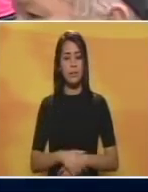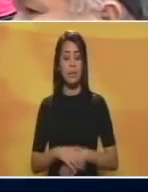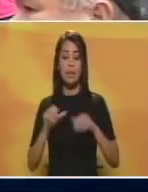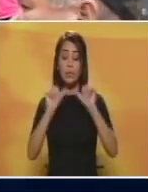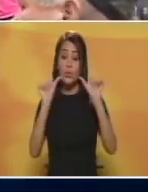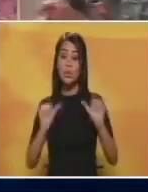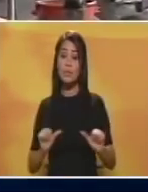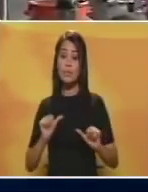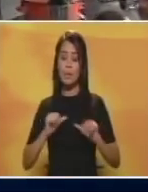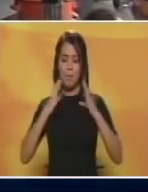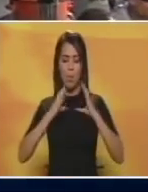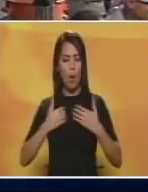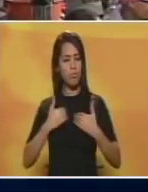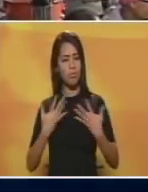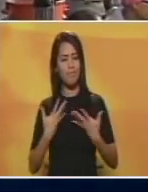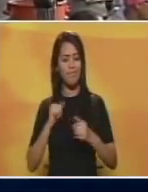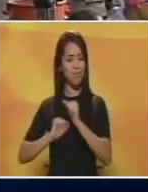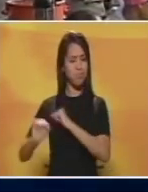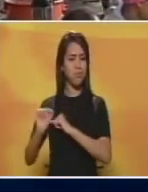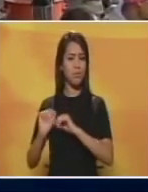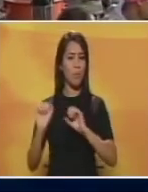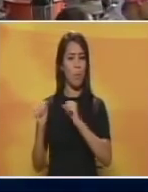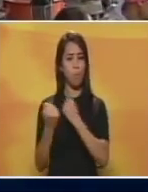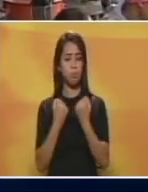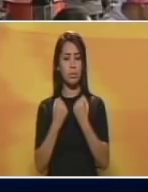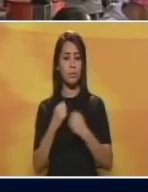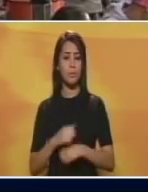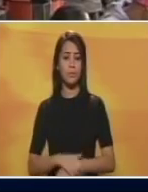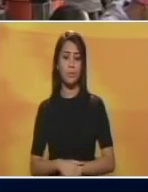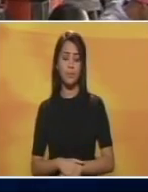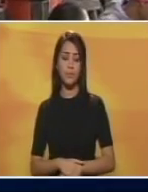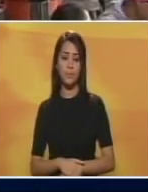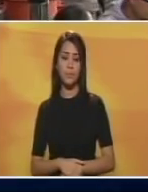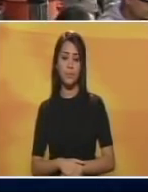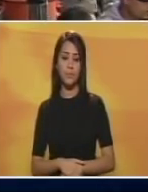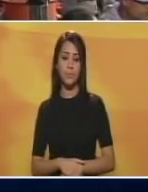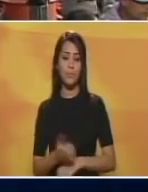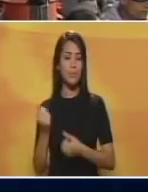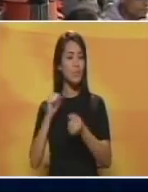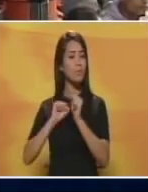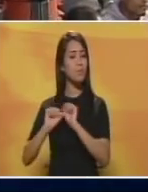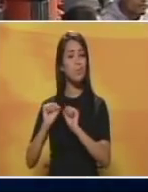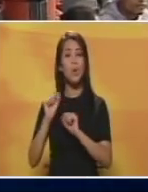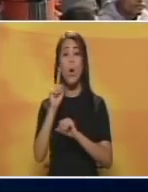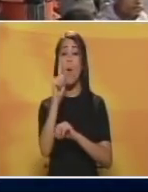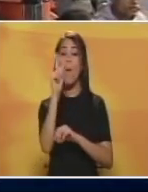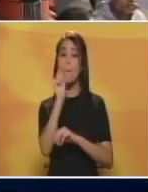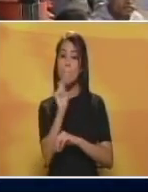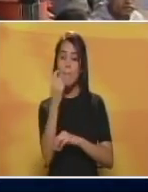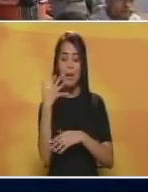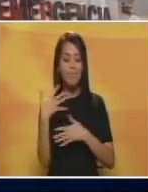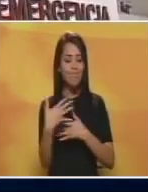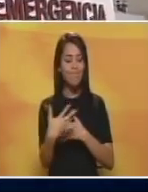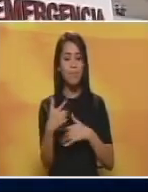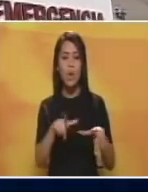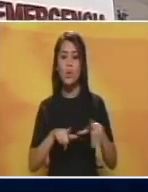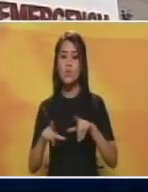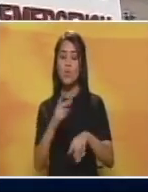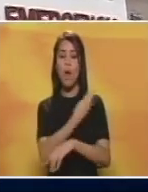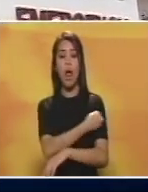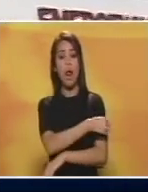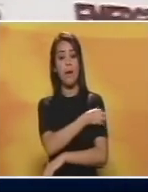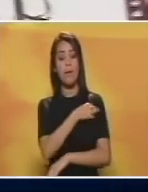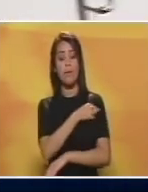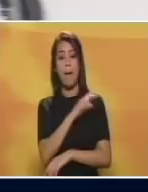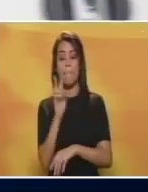sistema inmunológico rechazó este cuerpo extraño. Ya ha transcurrido un mes y aún continúa en la unidad de terapia intensiva del